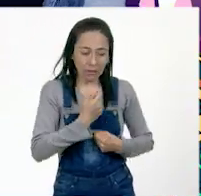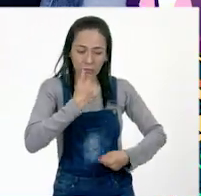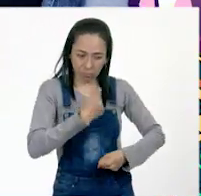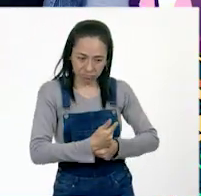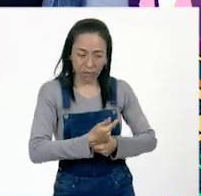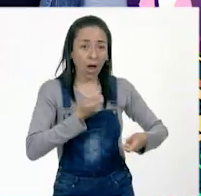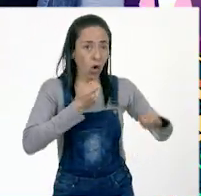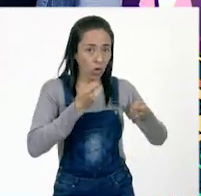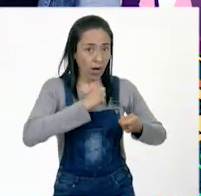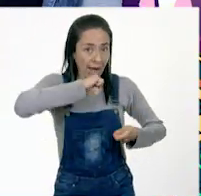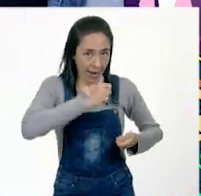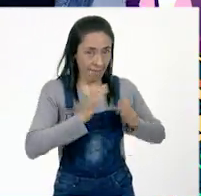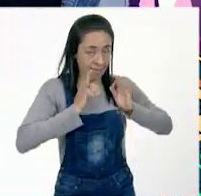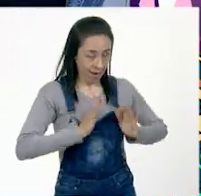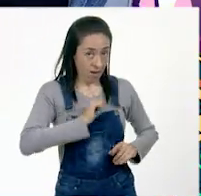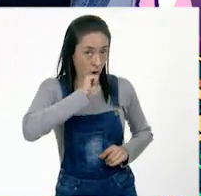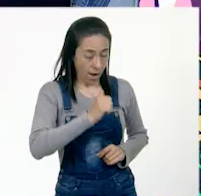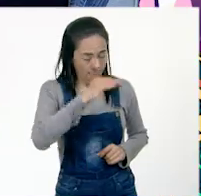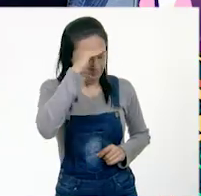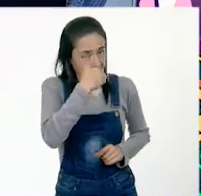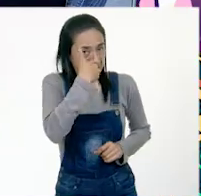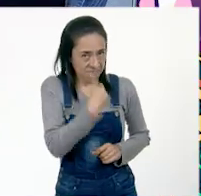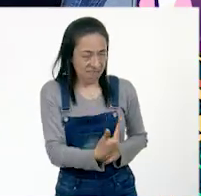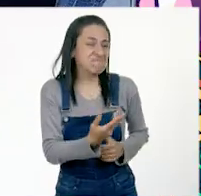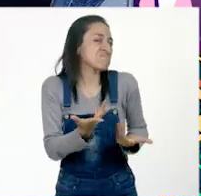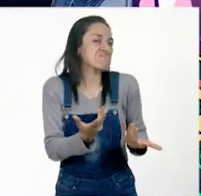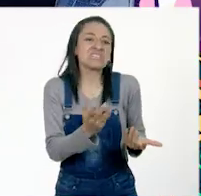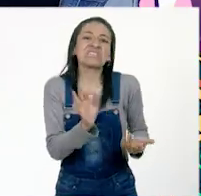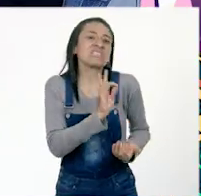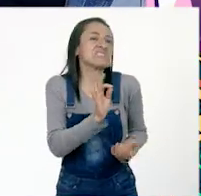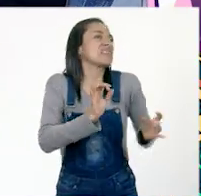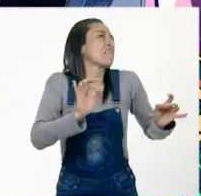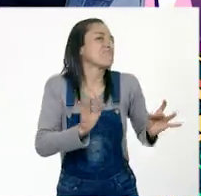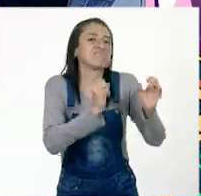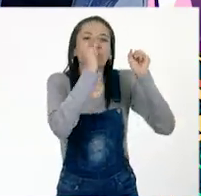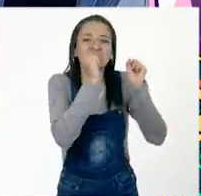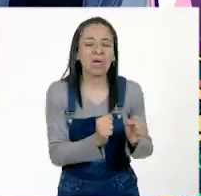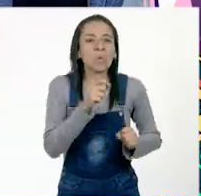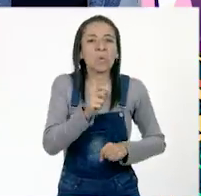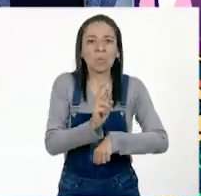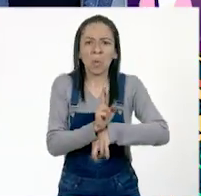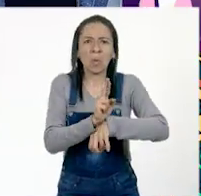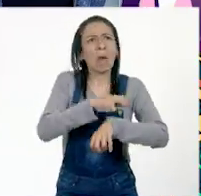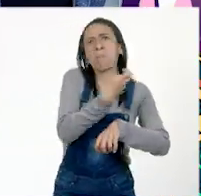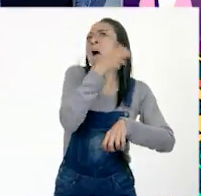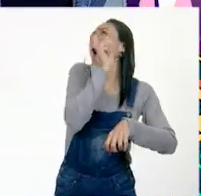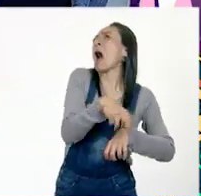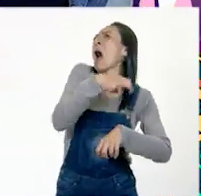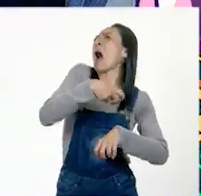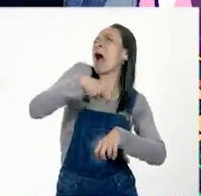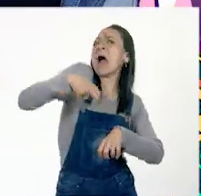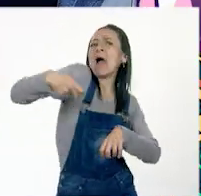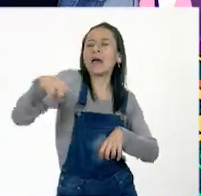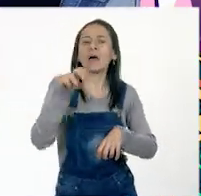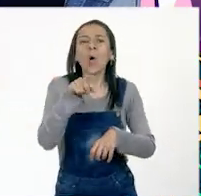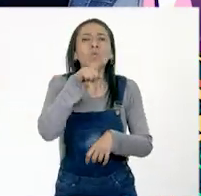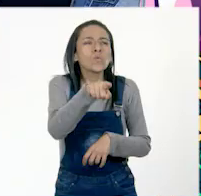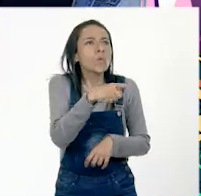hubieras querido salir de la nave. O tal vez te hubieras puesto a gritar todo agitado. Pero